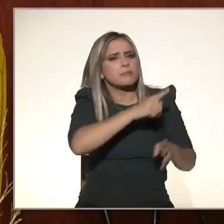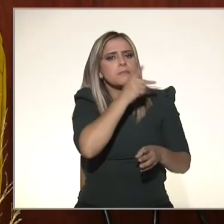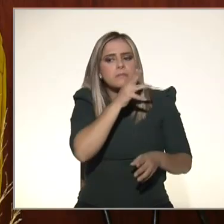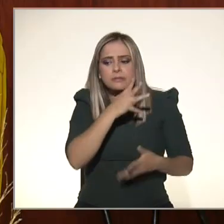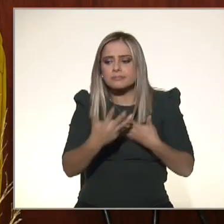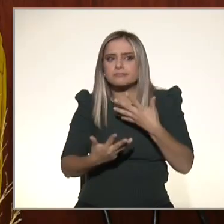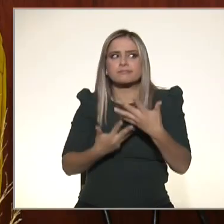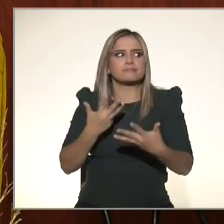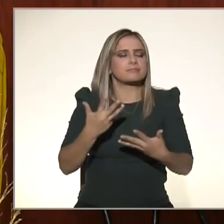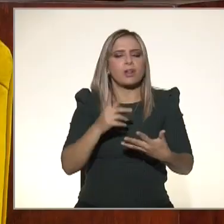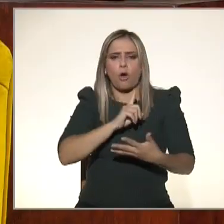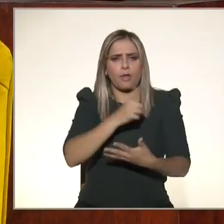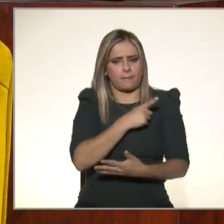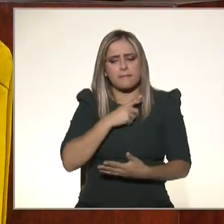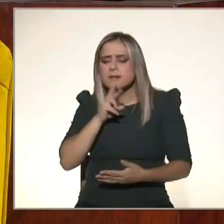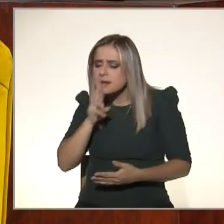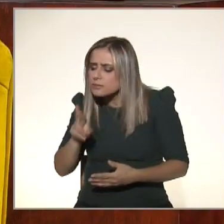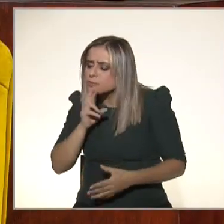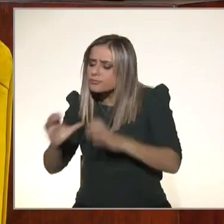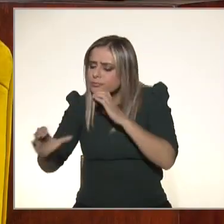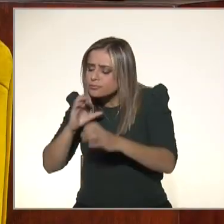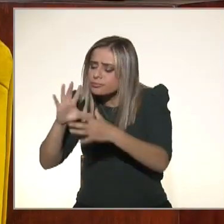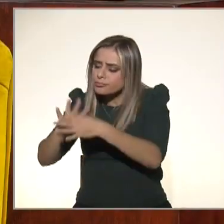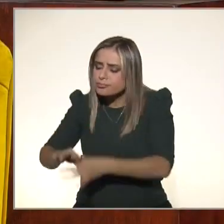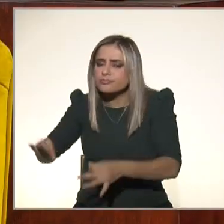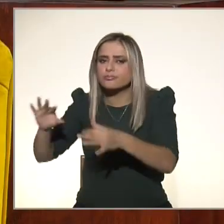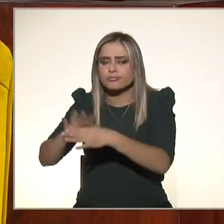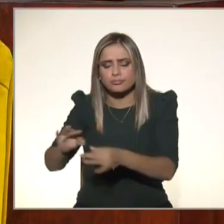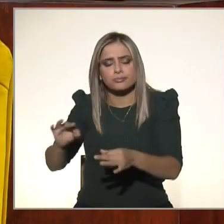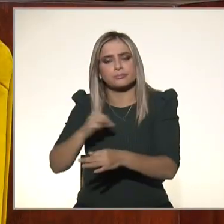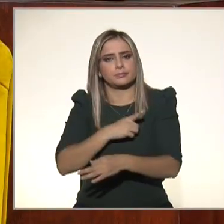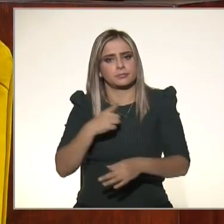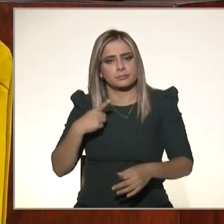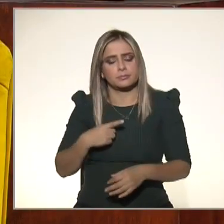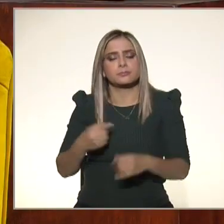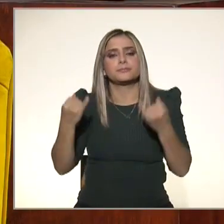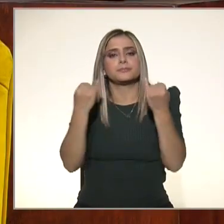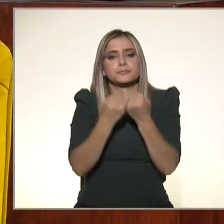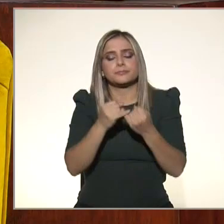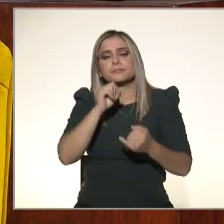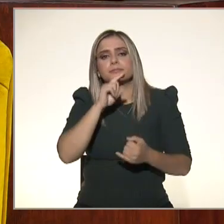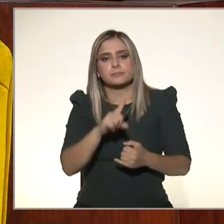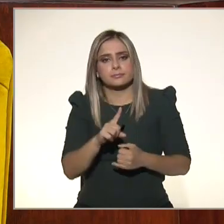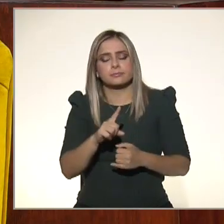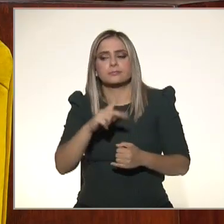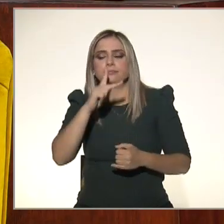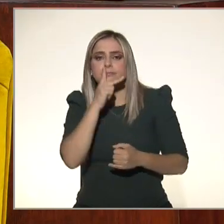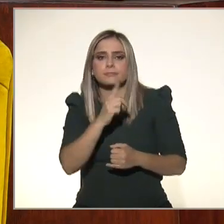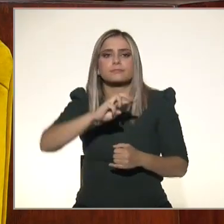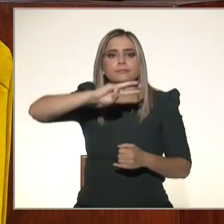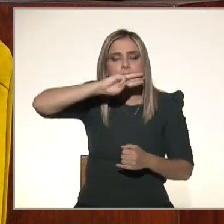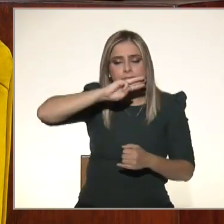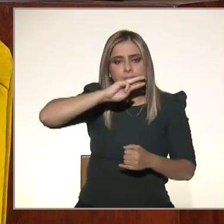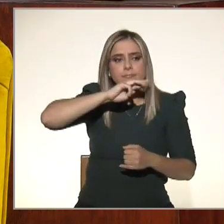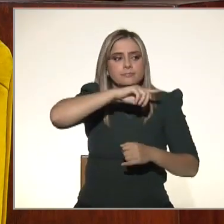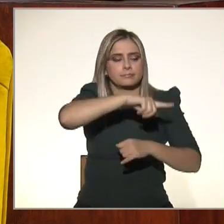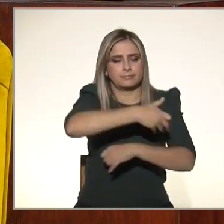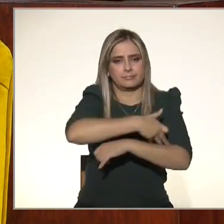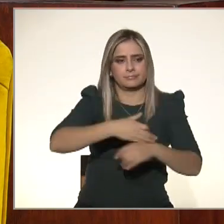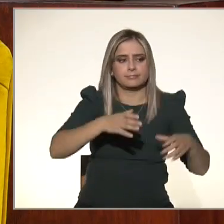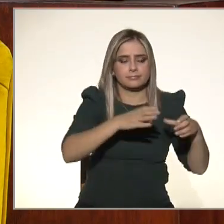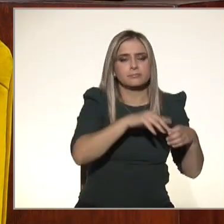ellos están preguntando. Y una cosa que también me parece bien importante es justamente que, bueno, los padres y las madres de familia tienen